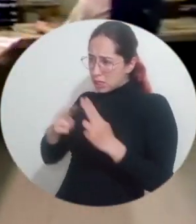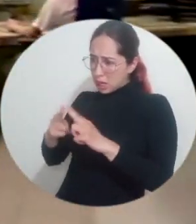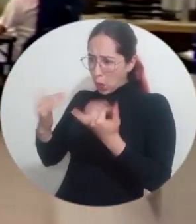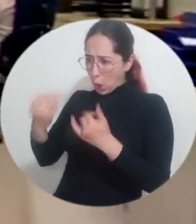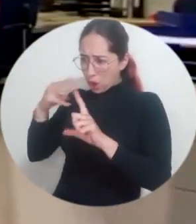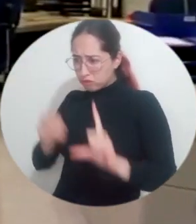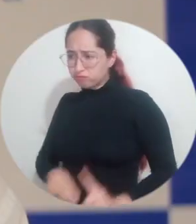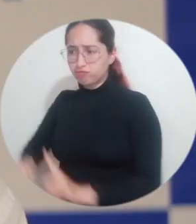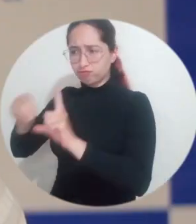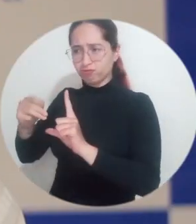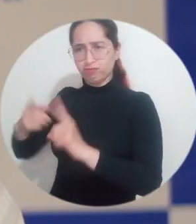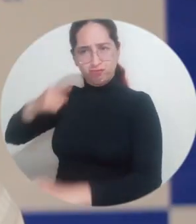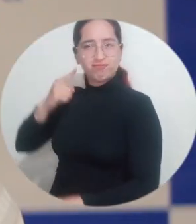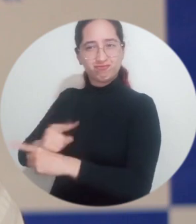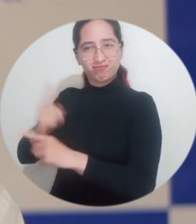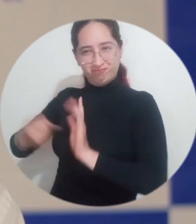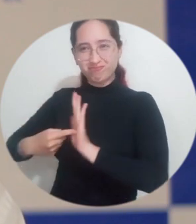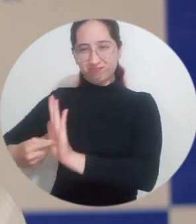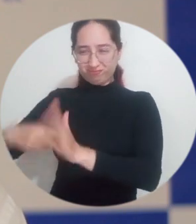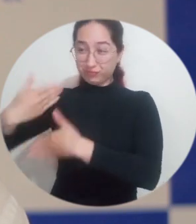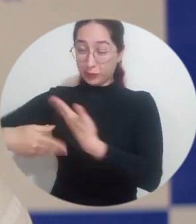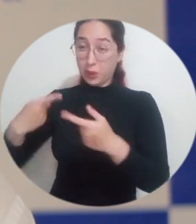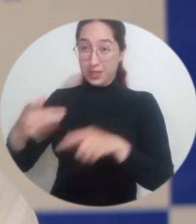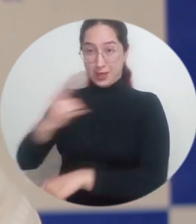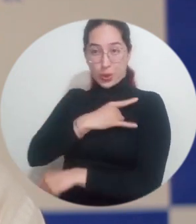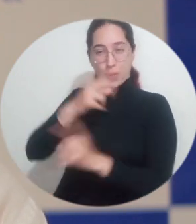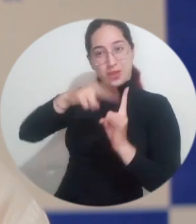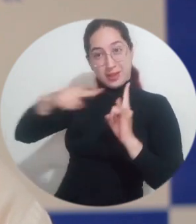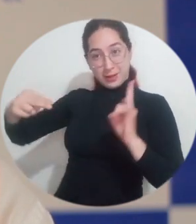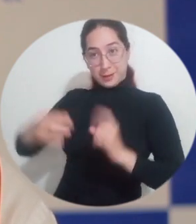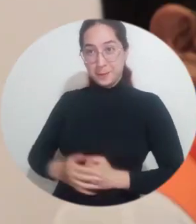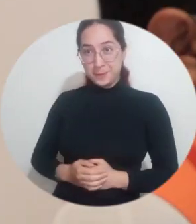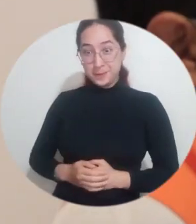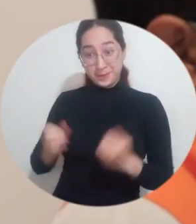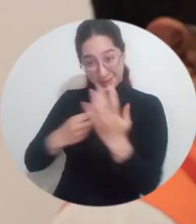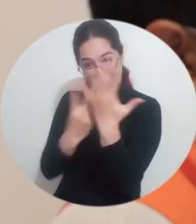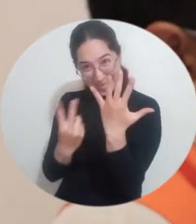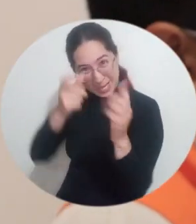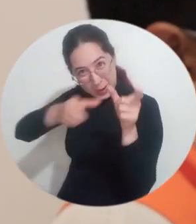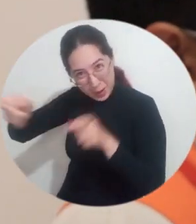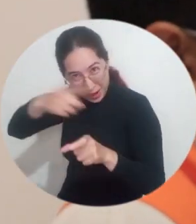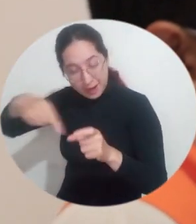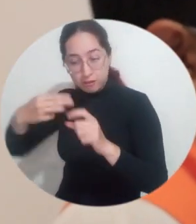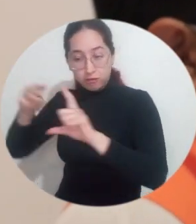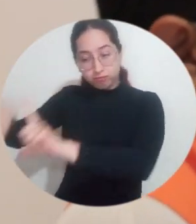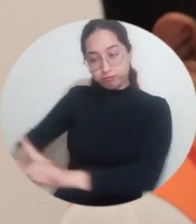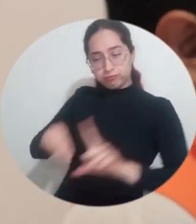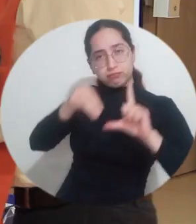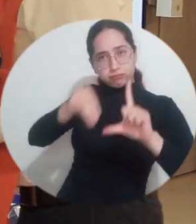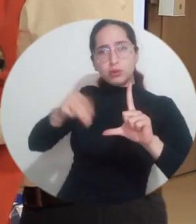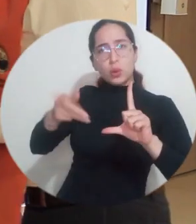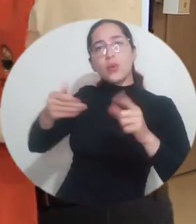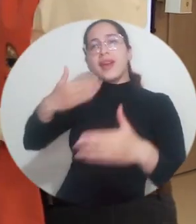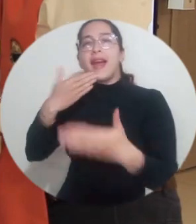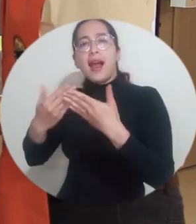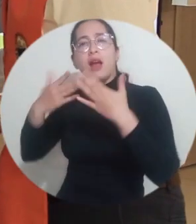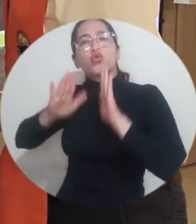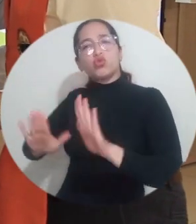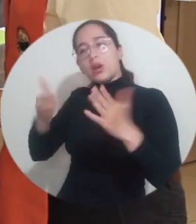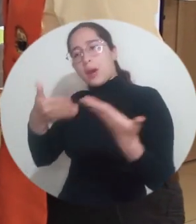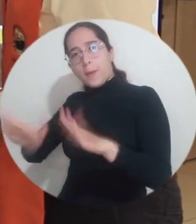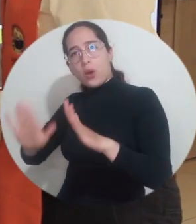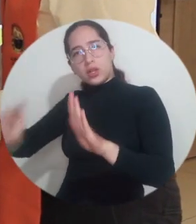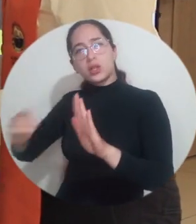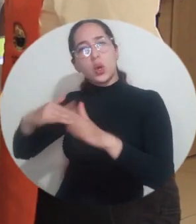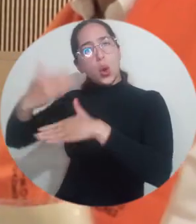alcanzar este título de magíster en logística y cadena de suministros de la Universidad de Valdelec. Los ciudadanos lograron sus títulos posgraduales gracias al programa